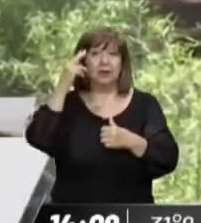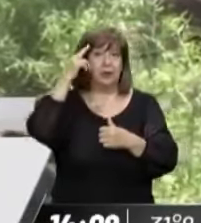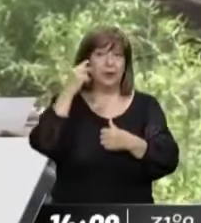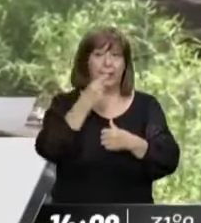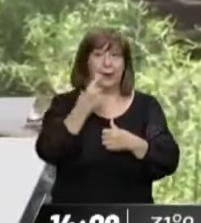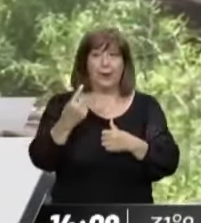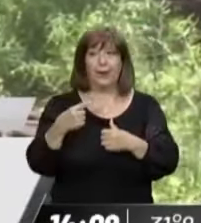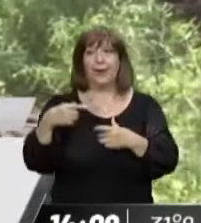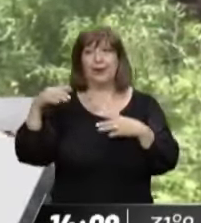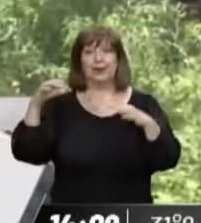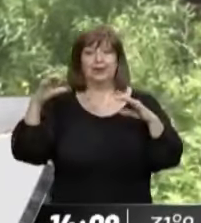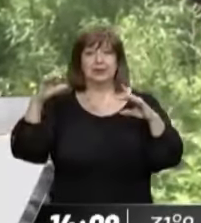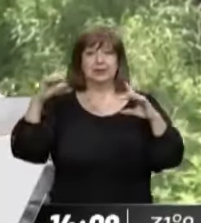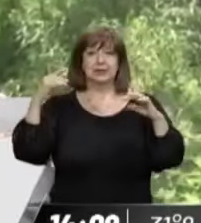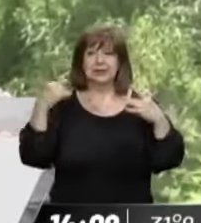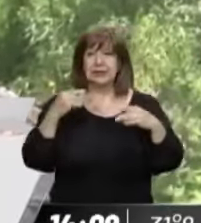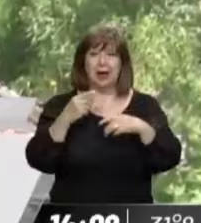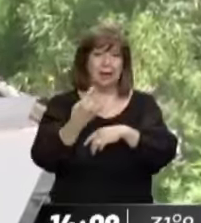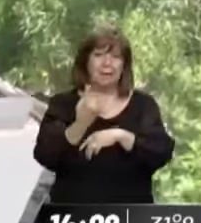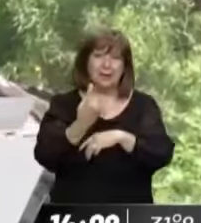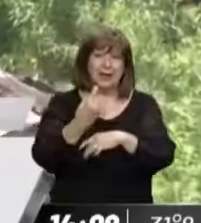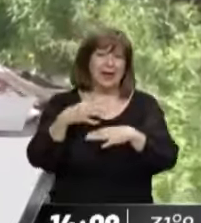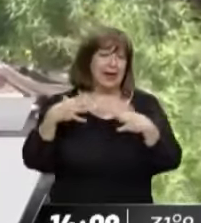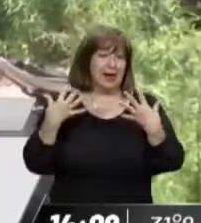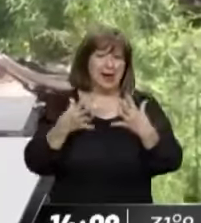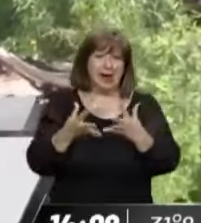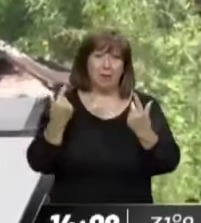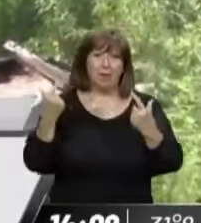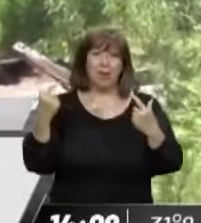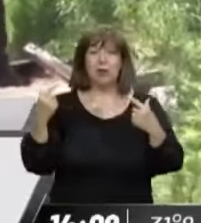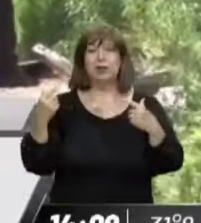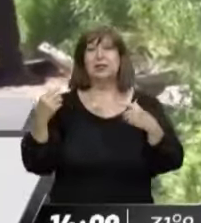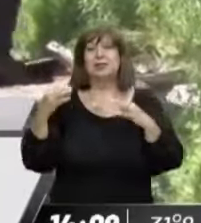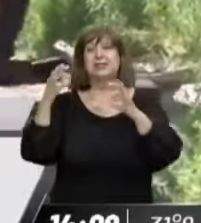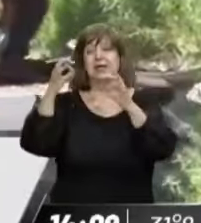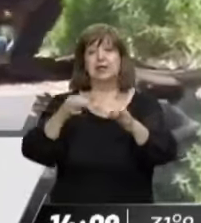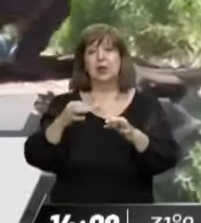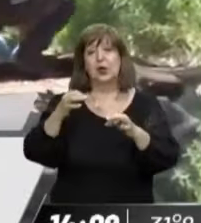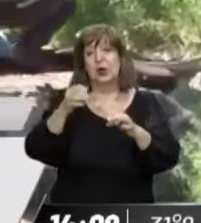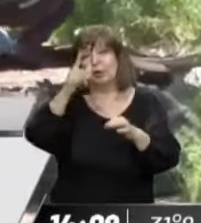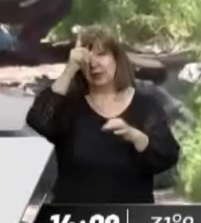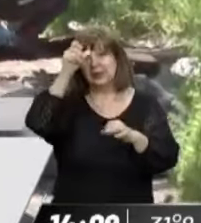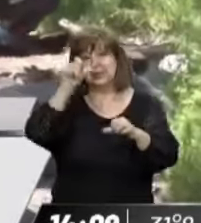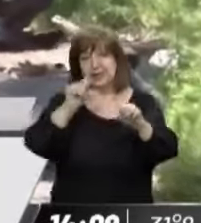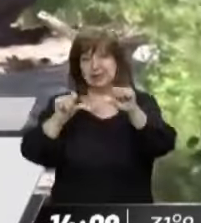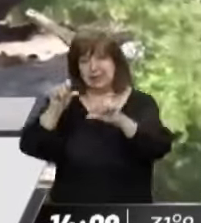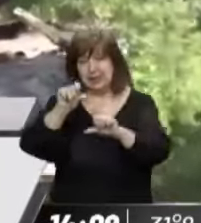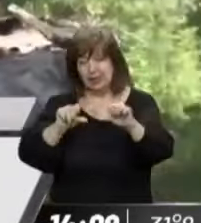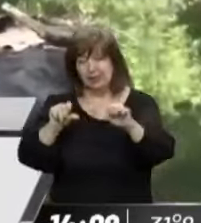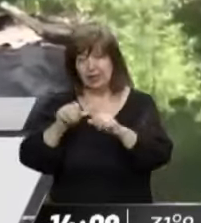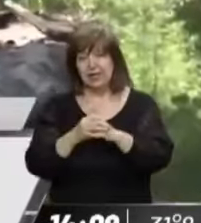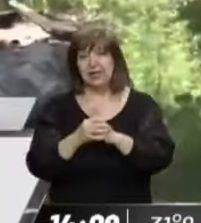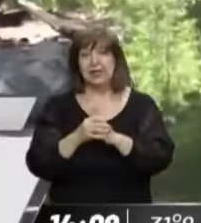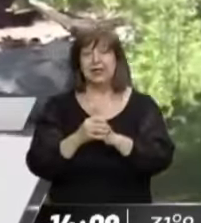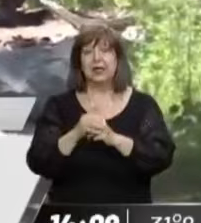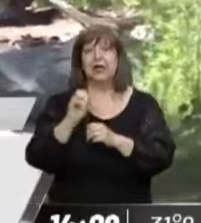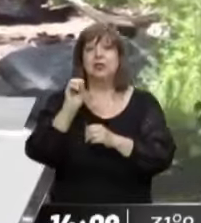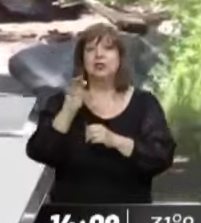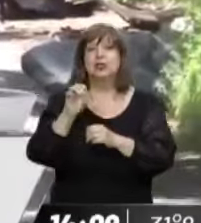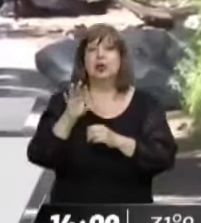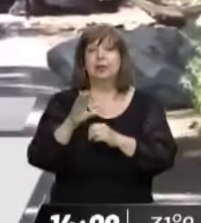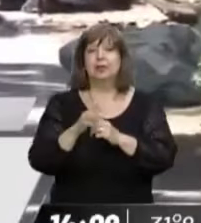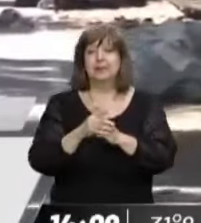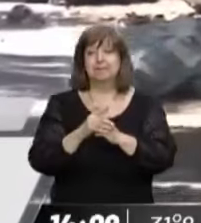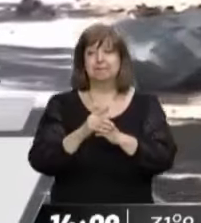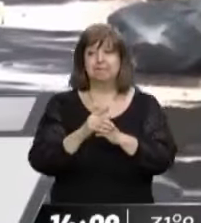la verdad. La policía llegó a los pocos minutos y ahora se encuentra trabajando policía científica. Vamos a preservar el nombre del fallecido.